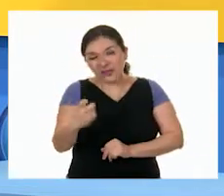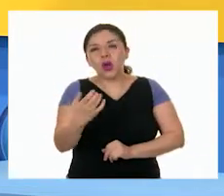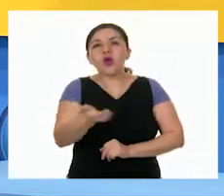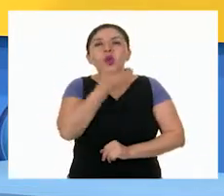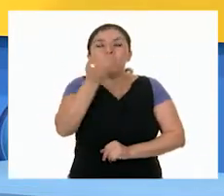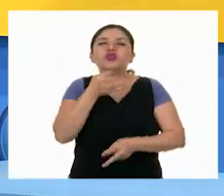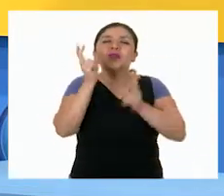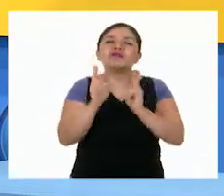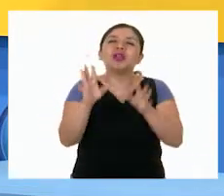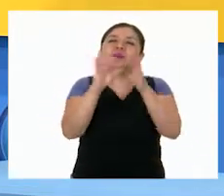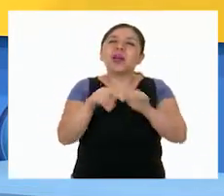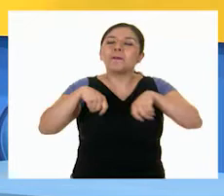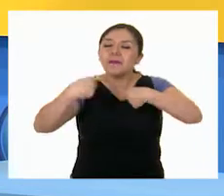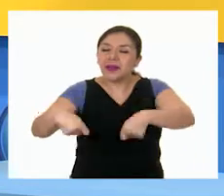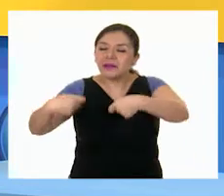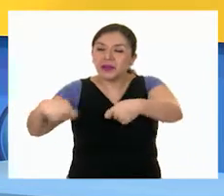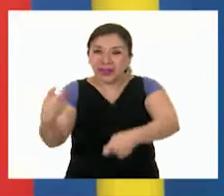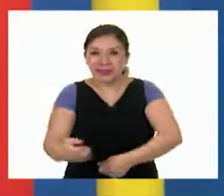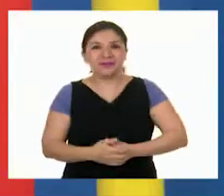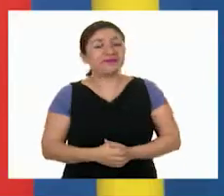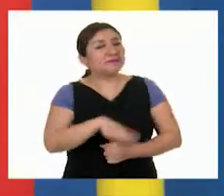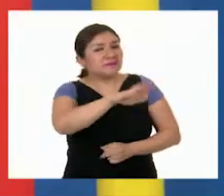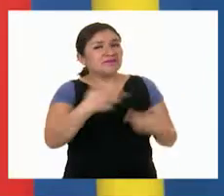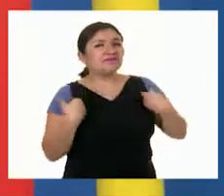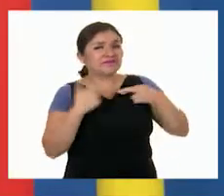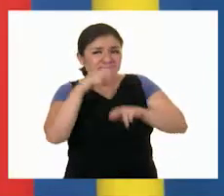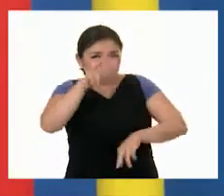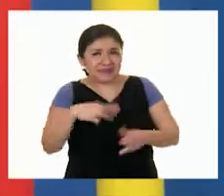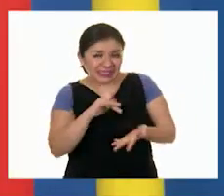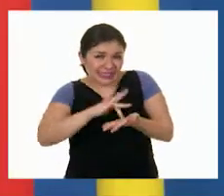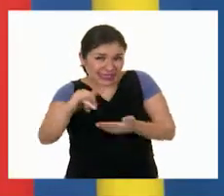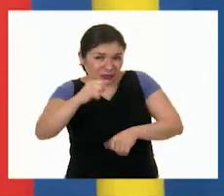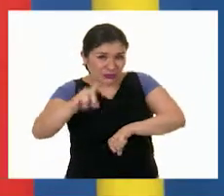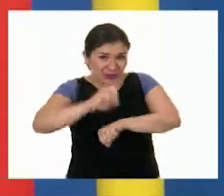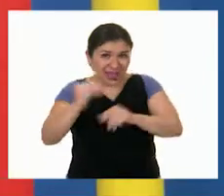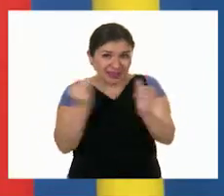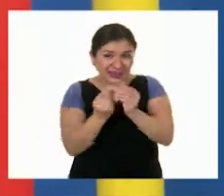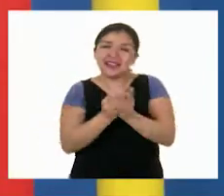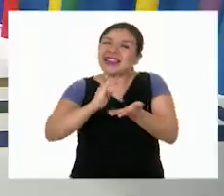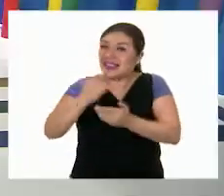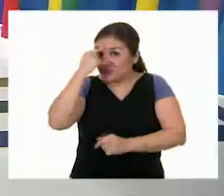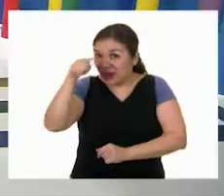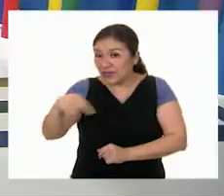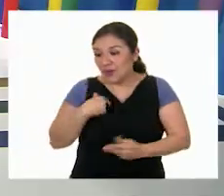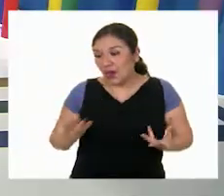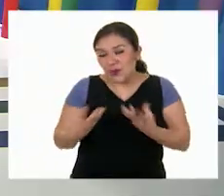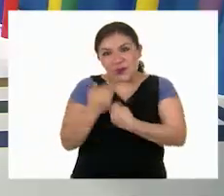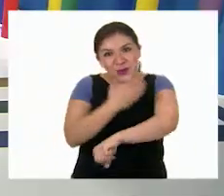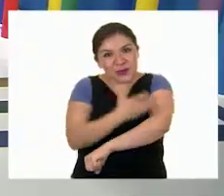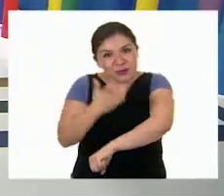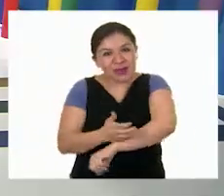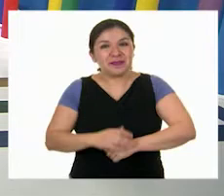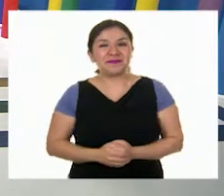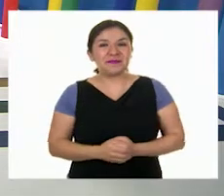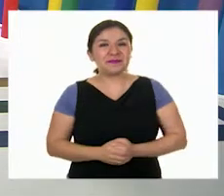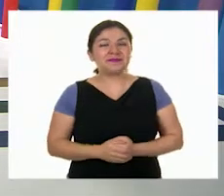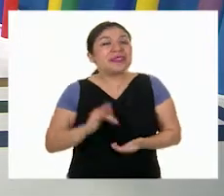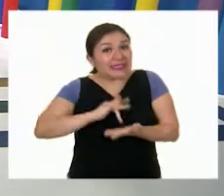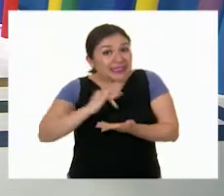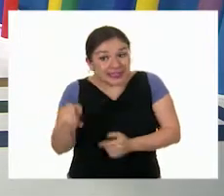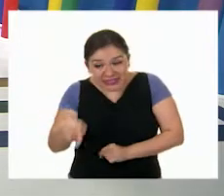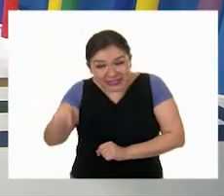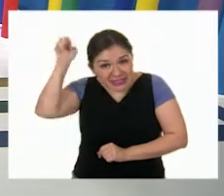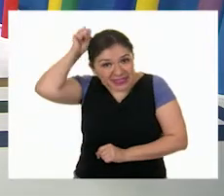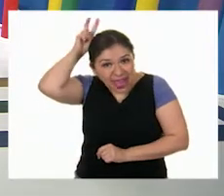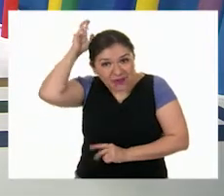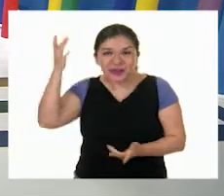oral. Maestra, muchísimas gracias por esta sesión. Gracias a ustedes por acompañarme. Sí. Gracias, Raulito.